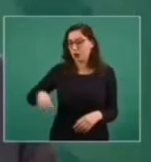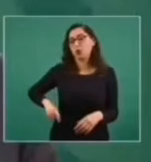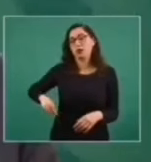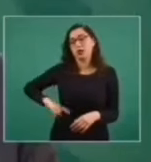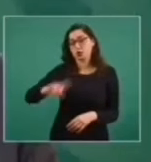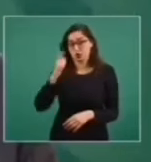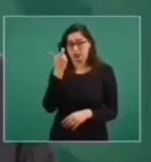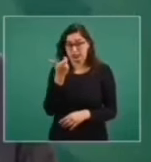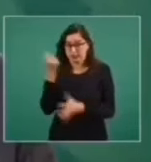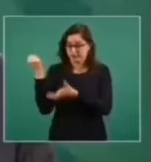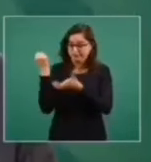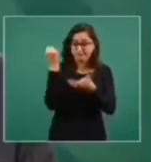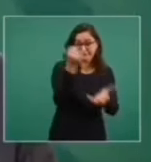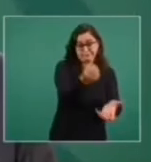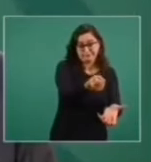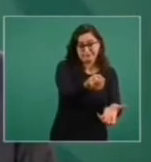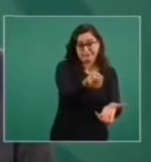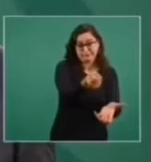pueblo,